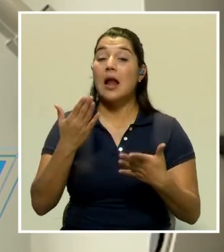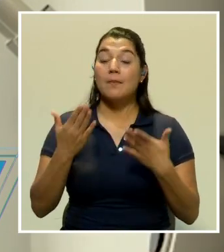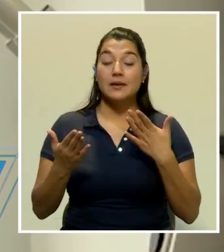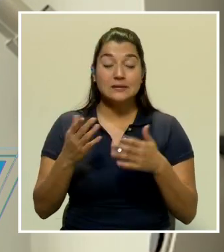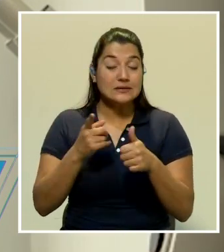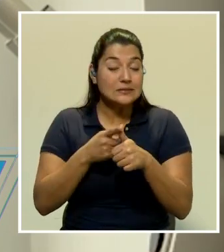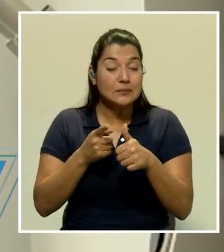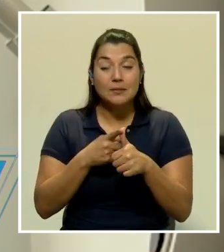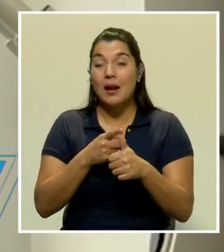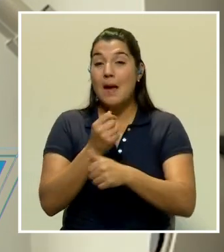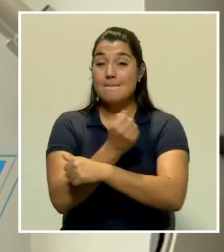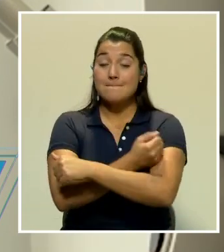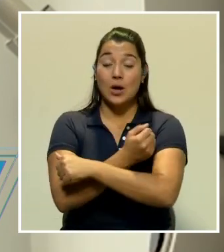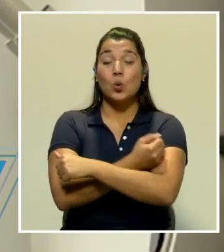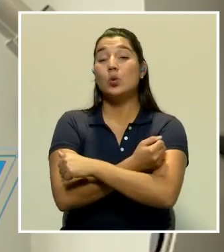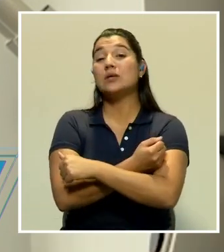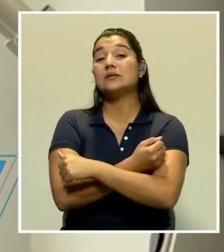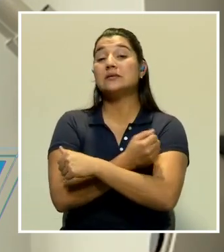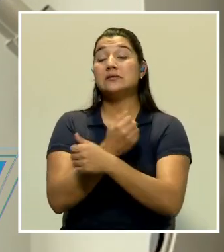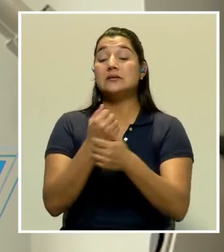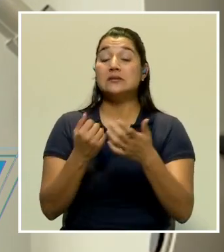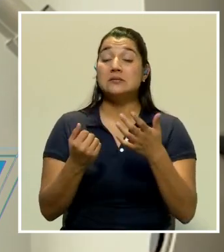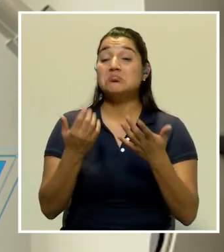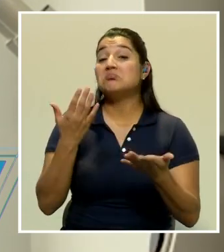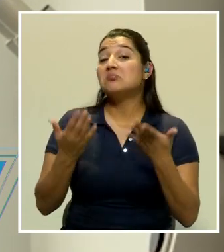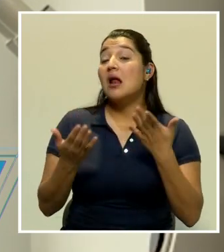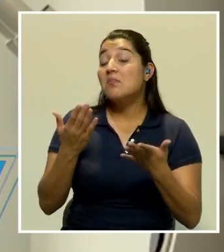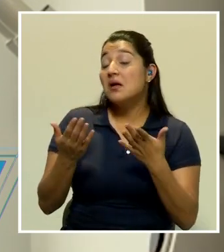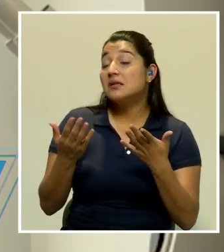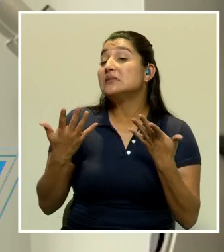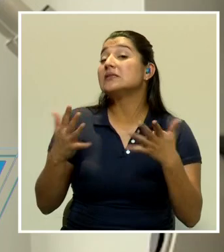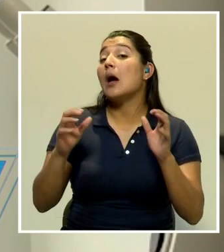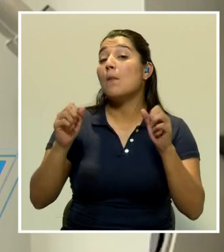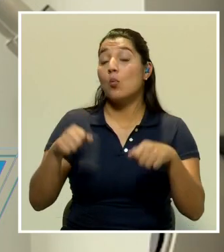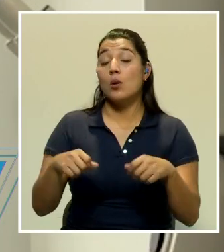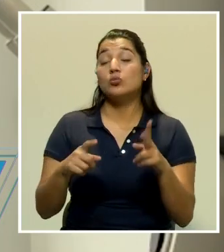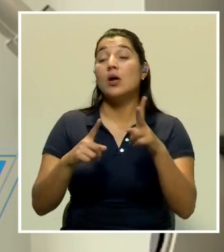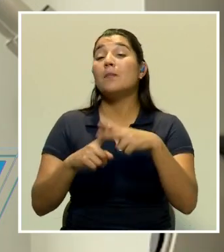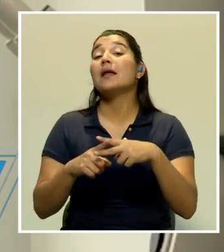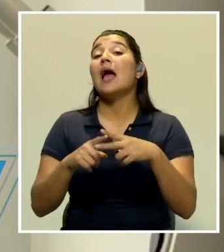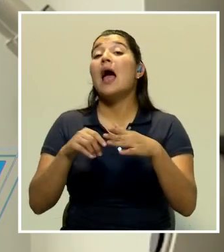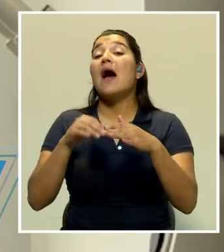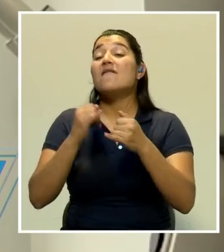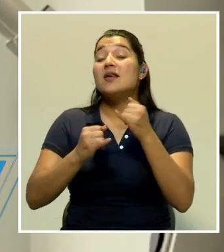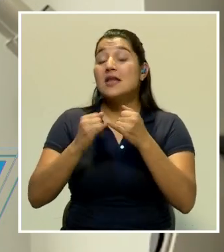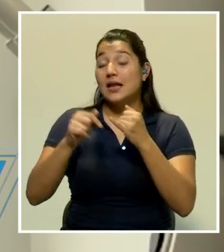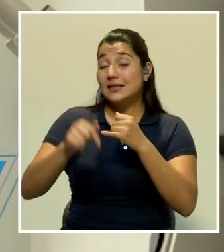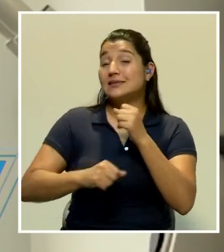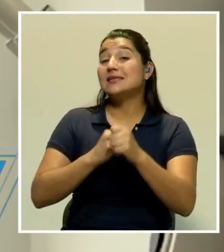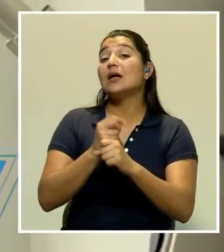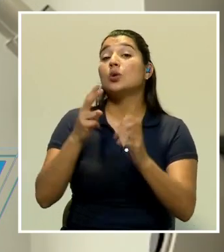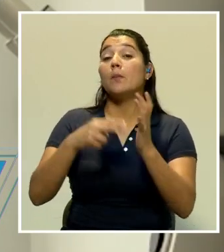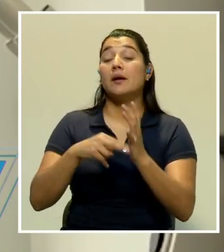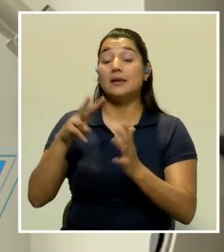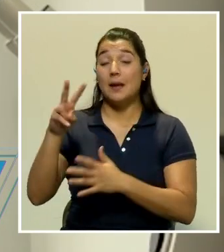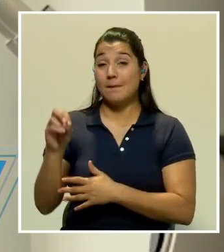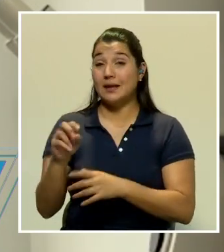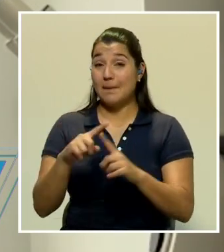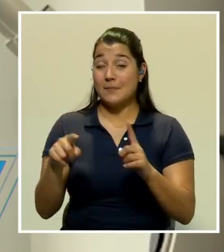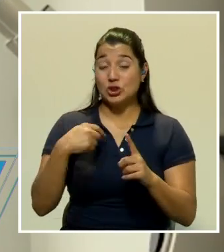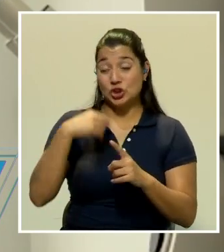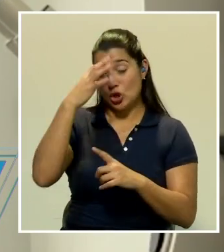primeras vacunas serán disponibles finales de este año, 2020, pero yo diría que es más